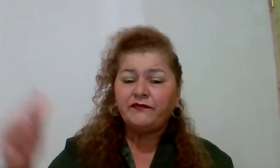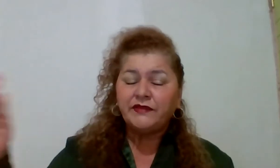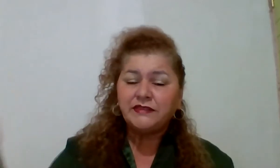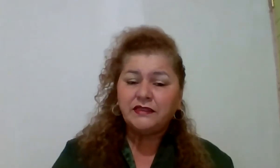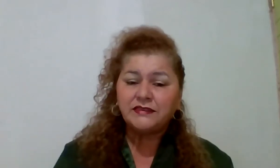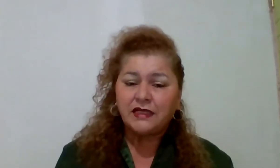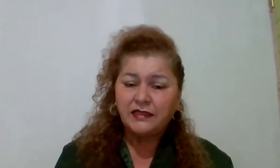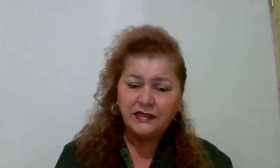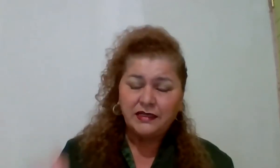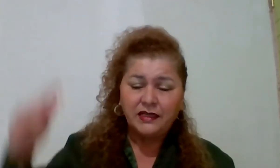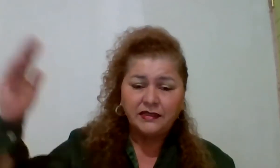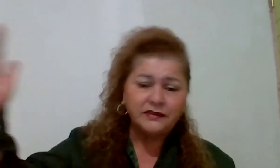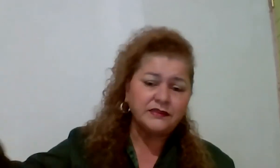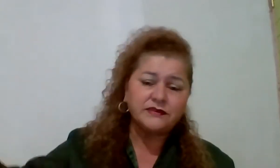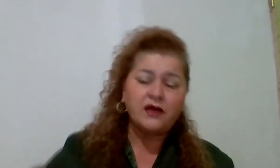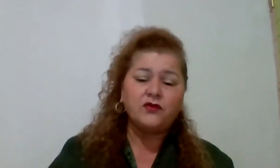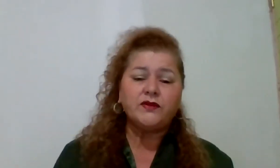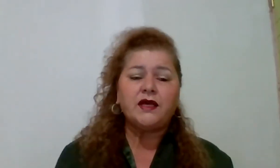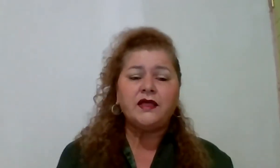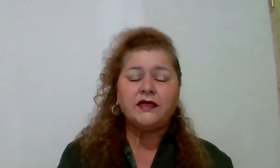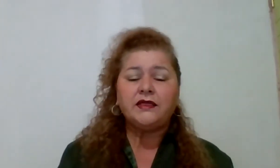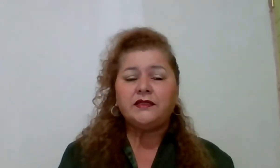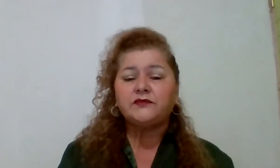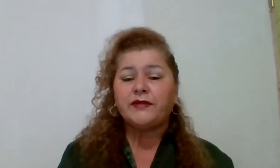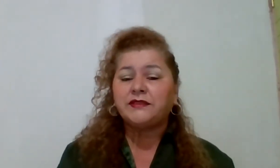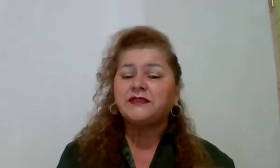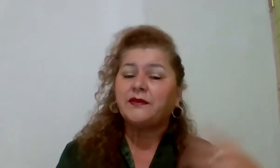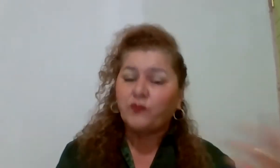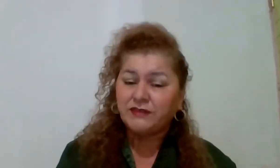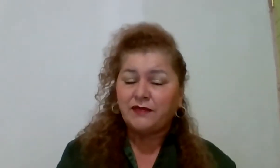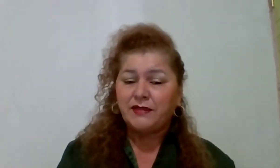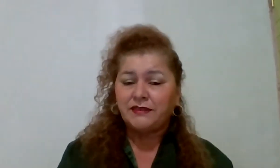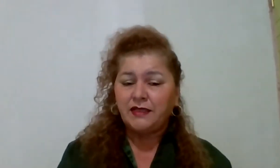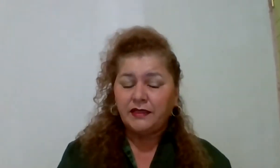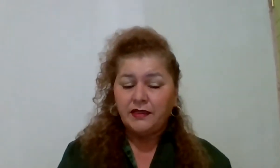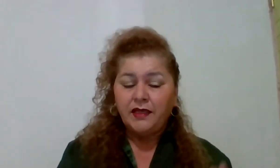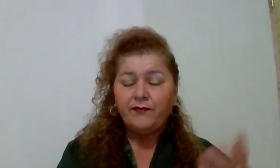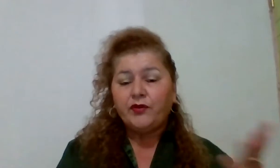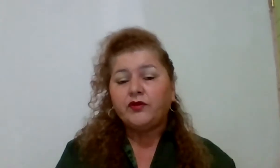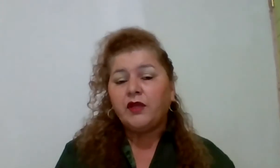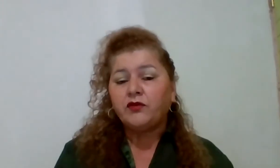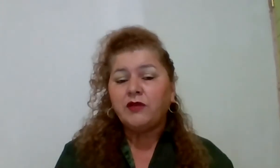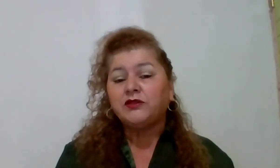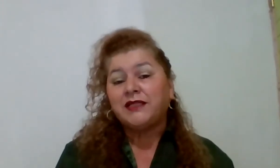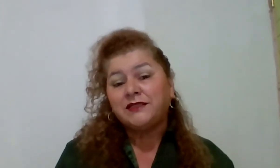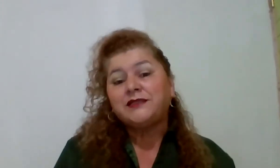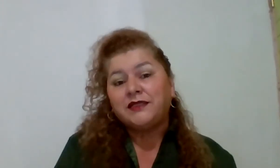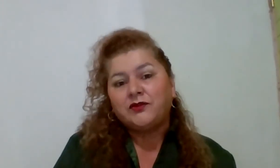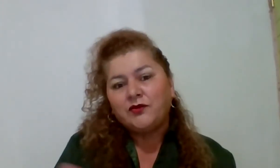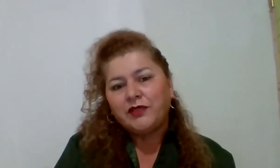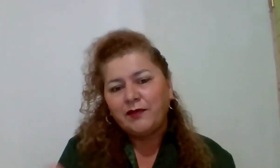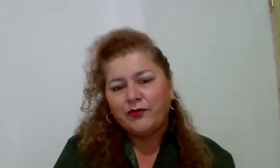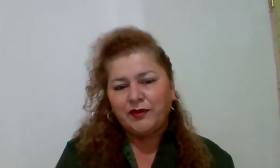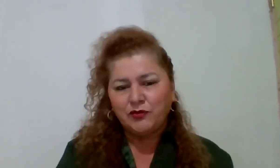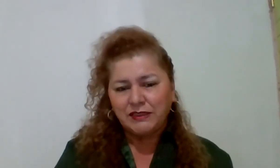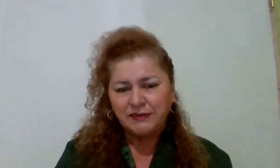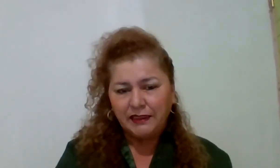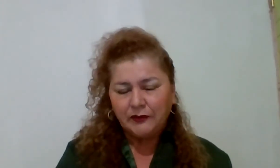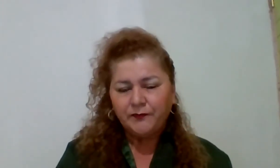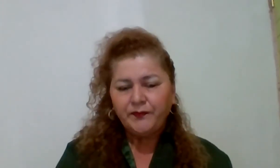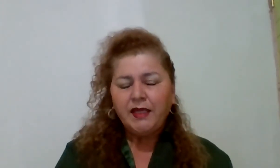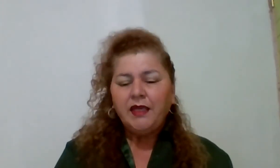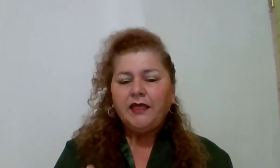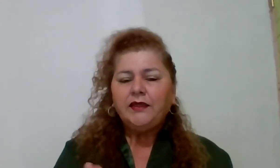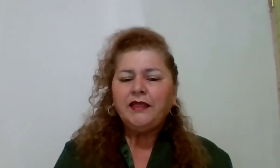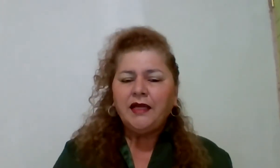más difícil de salir, a la gente que está ubicada en las partes que cuesta más llegar, pero que ahora con tanta tecnología podemos